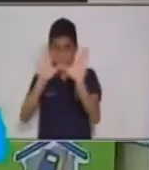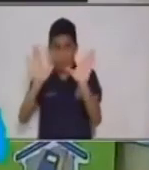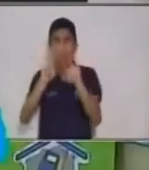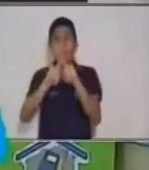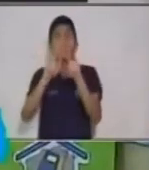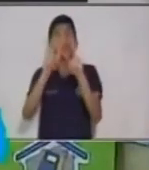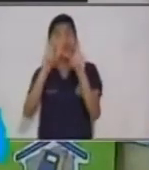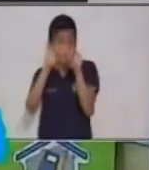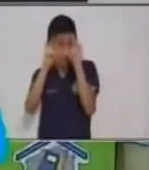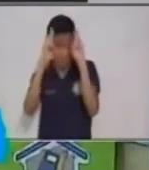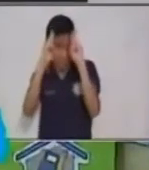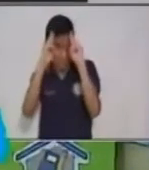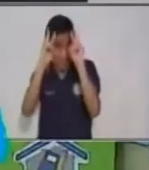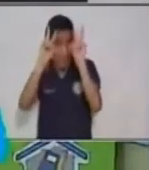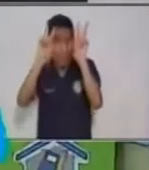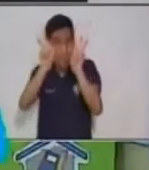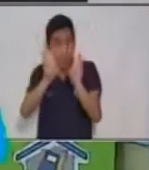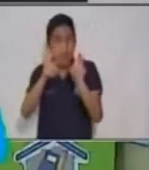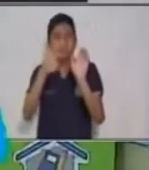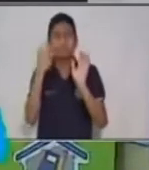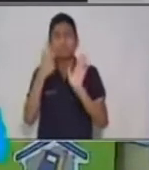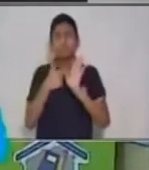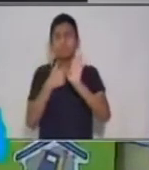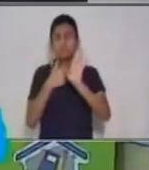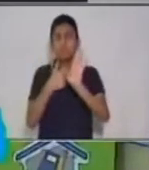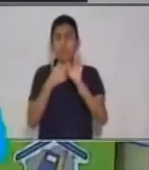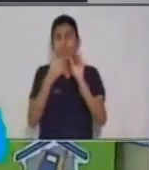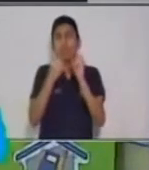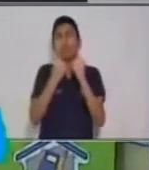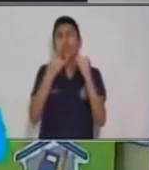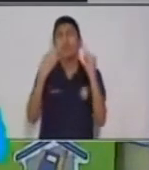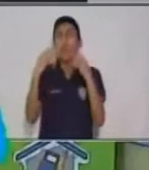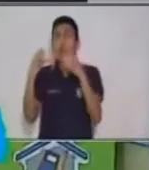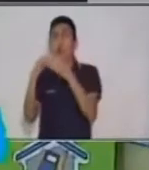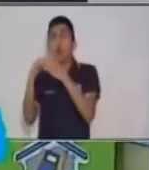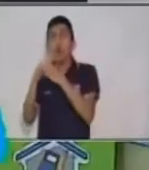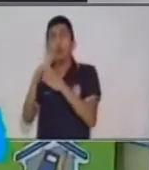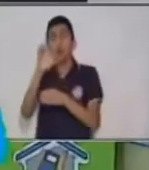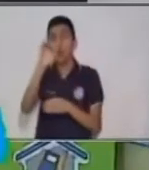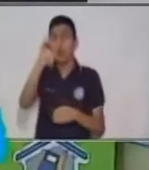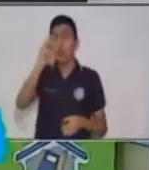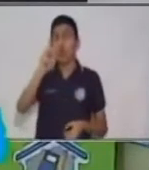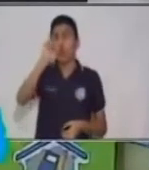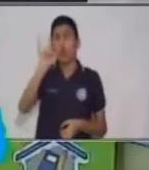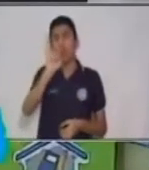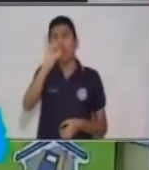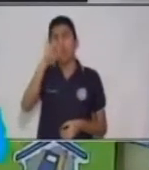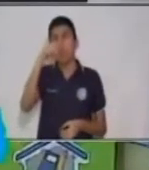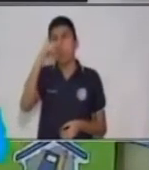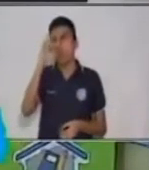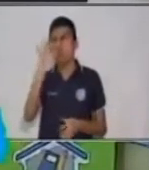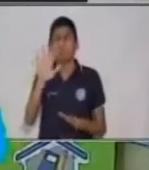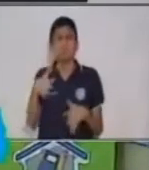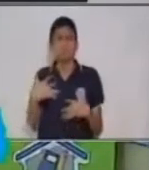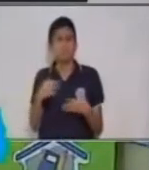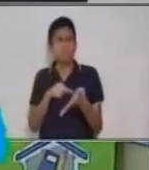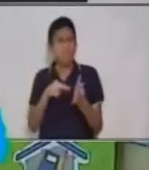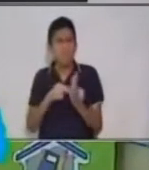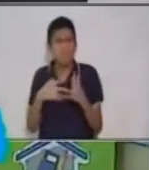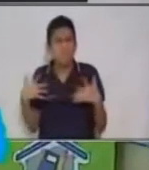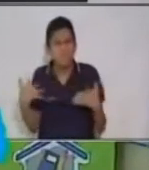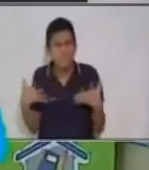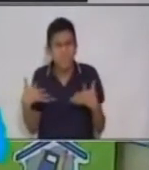Pero como el título es representación enumerativa de conjuntos, primero tenemos que entender nosotros cuál es la